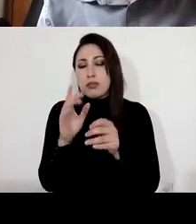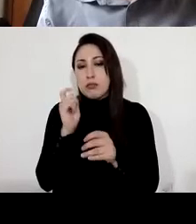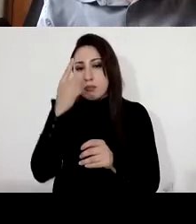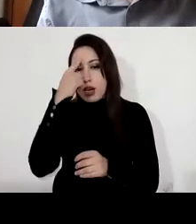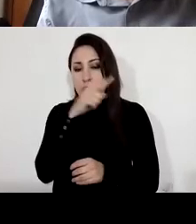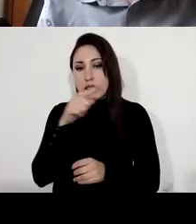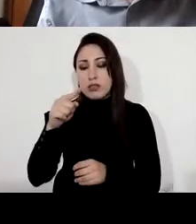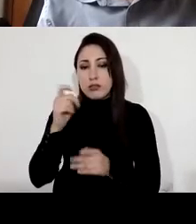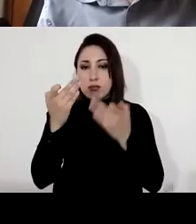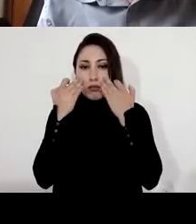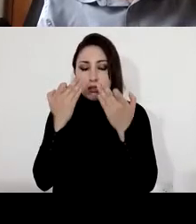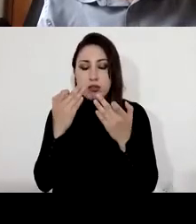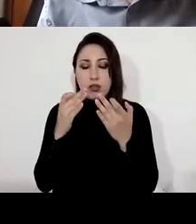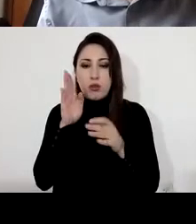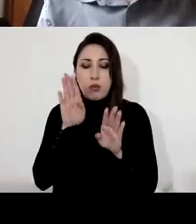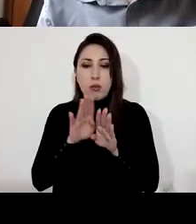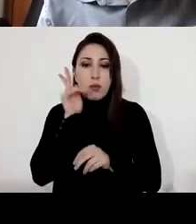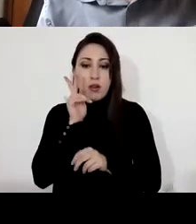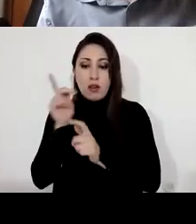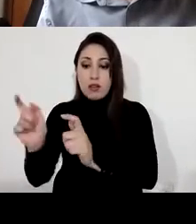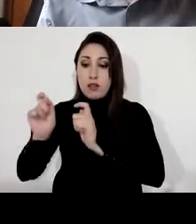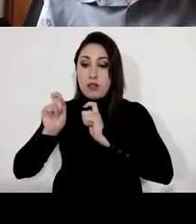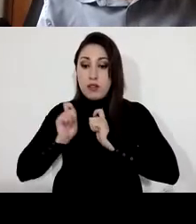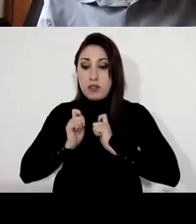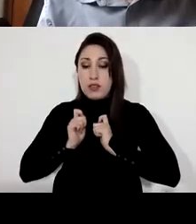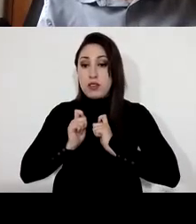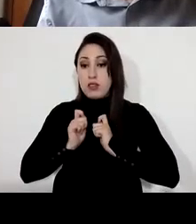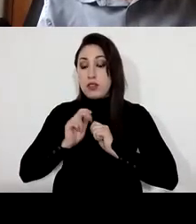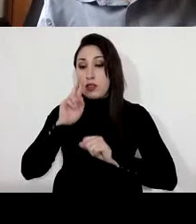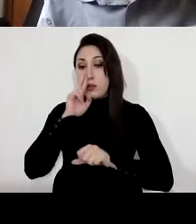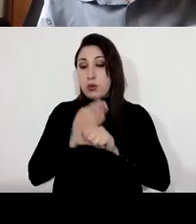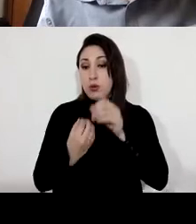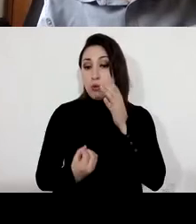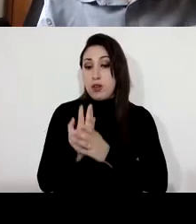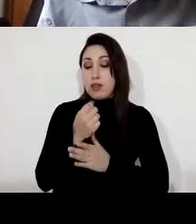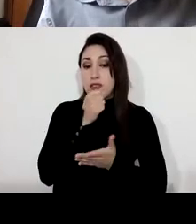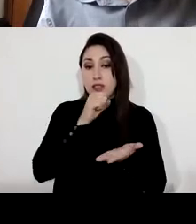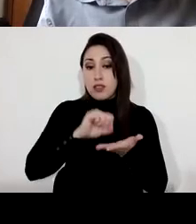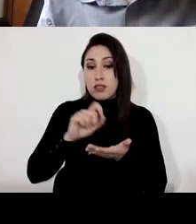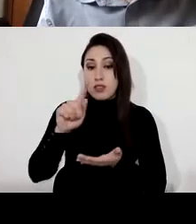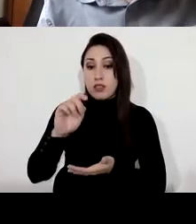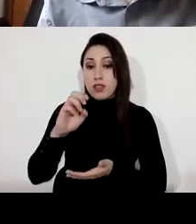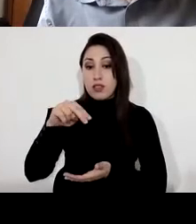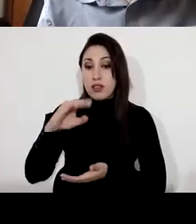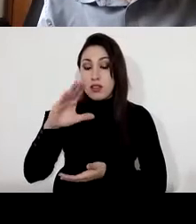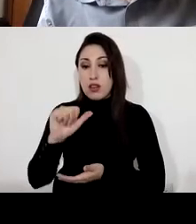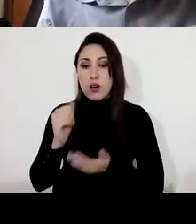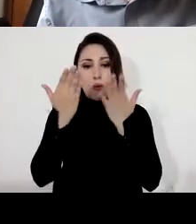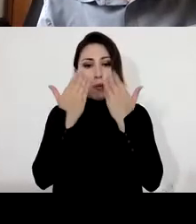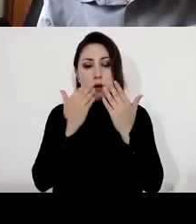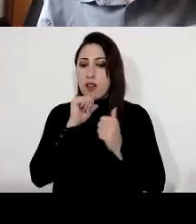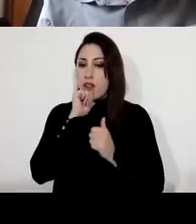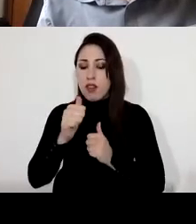cuando nosotros asumimos la Secretaría Técnica de la Comisión, no recibimos ningún acervo, ningún